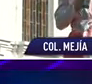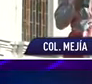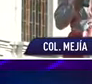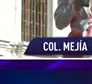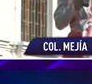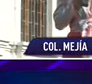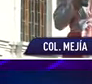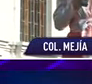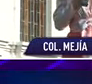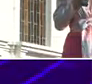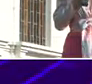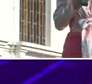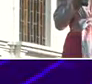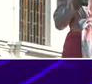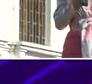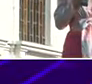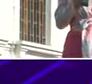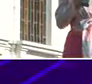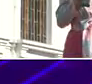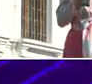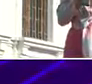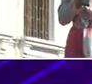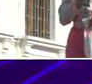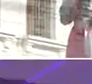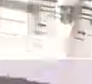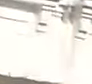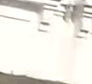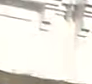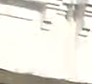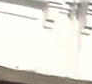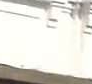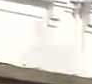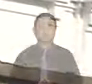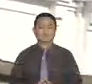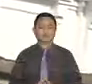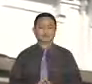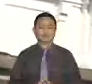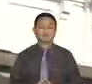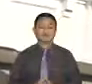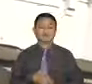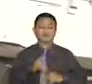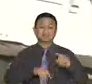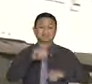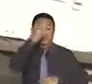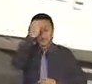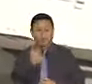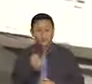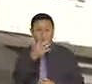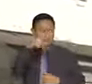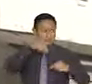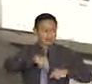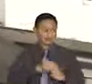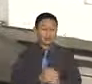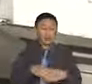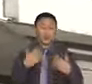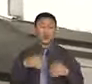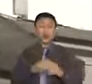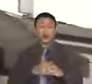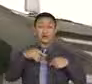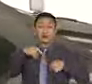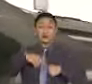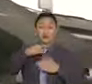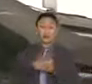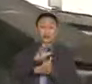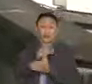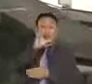Así es Roberto Diana amigos televidentes muy buenos días nosotros nos encontramos en las instalaciones de este templo de